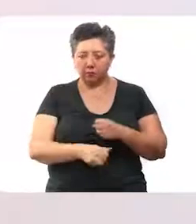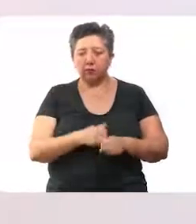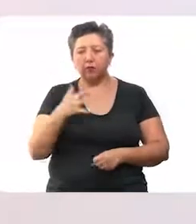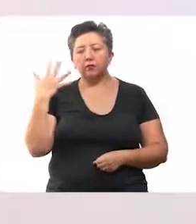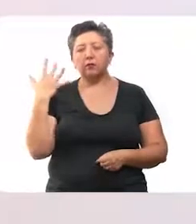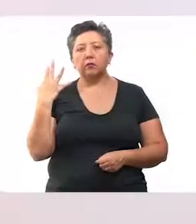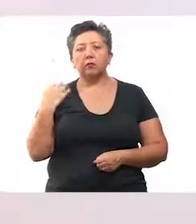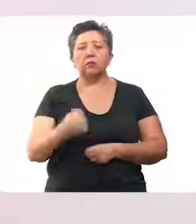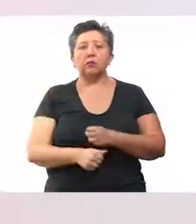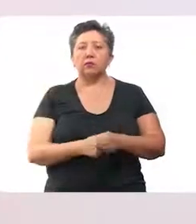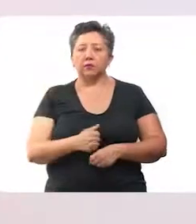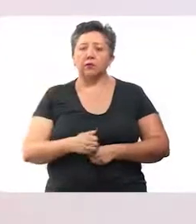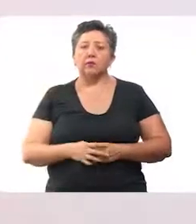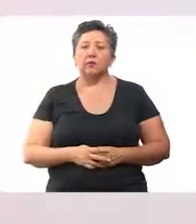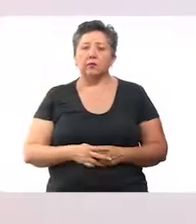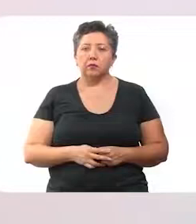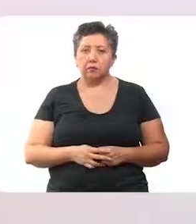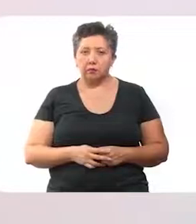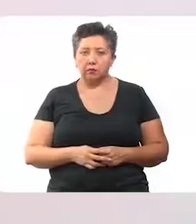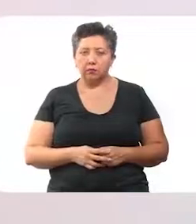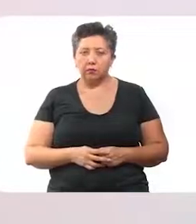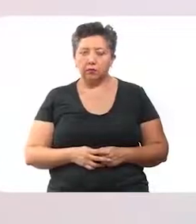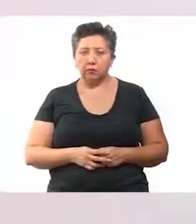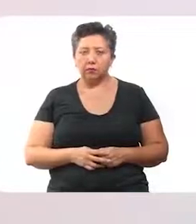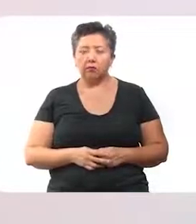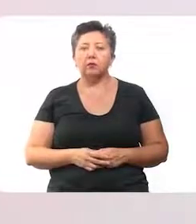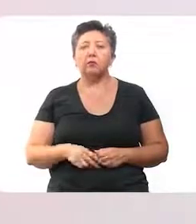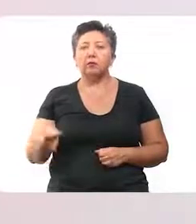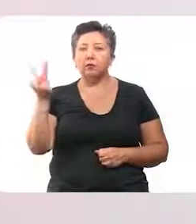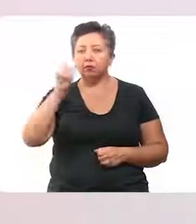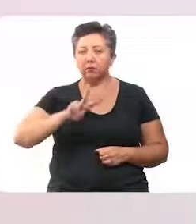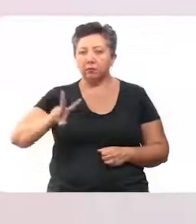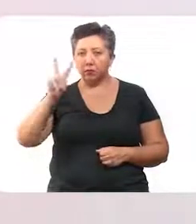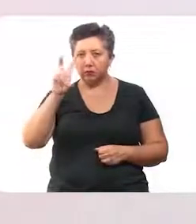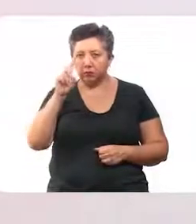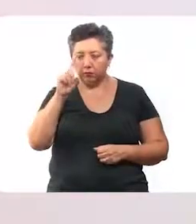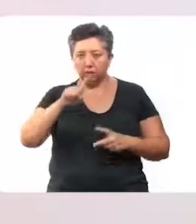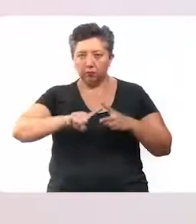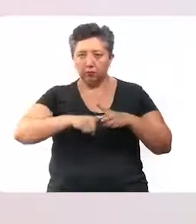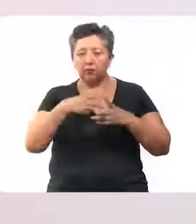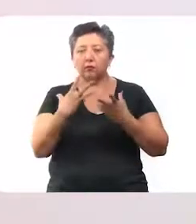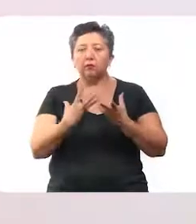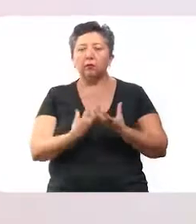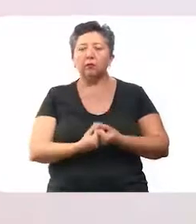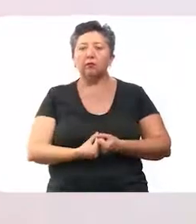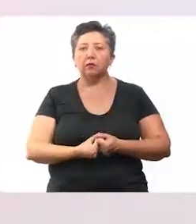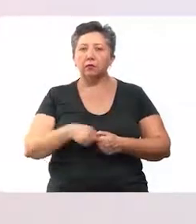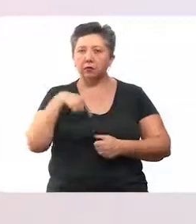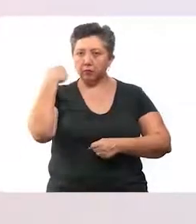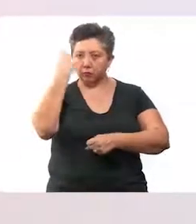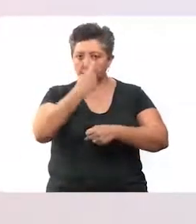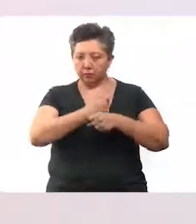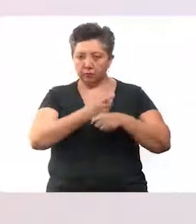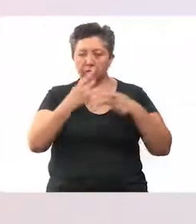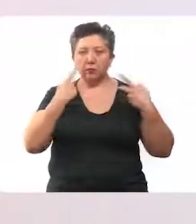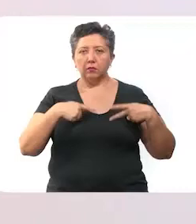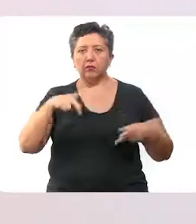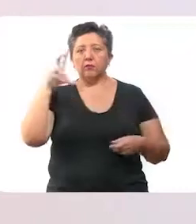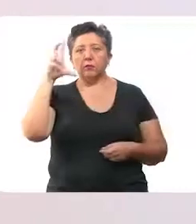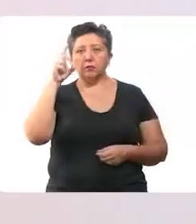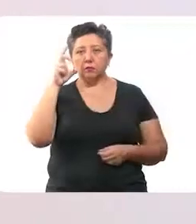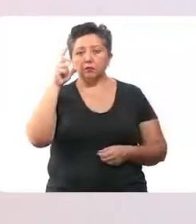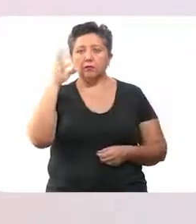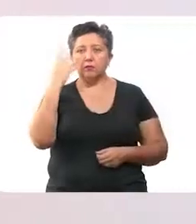y 50 a 59 años, respectivamente. El viernes 30 iniciaremos la aplicación de la primera dosis a las personas